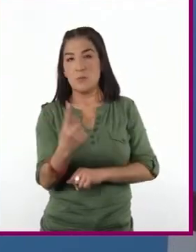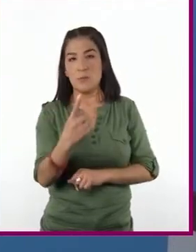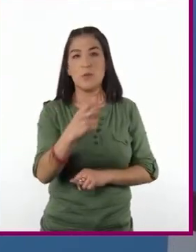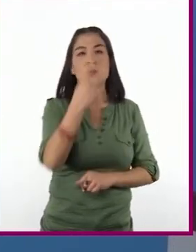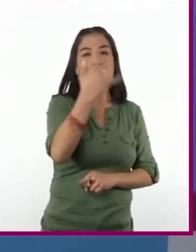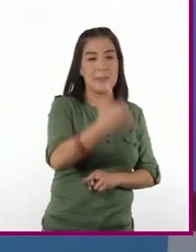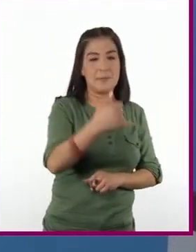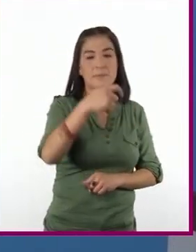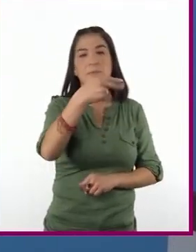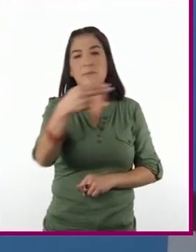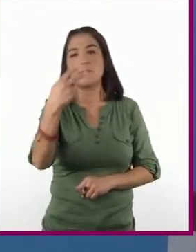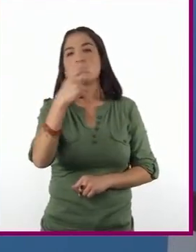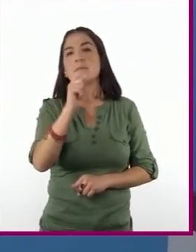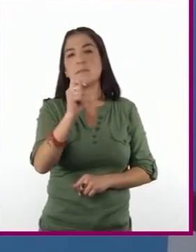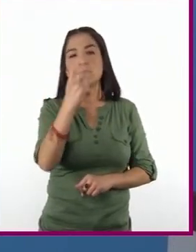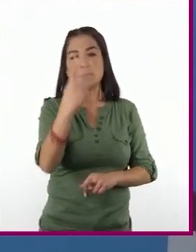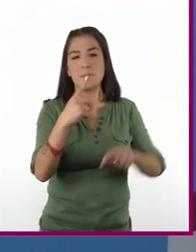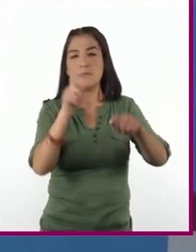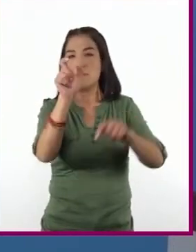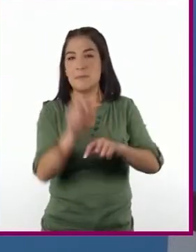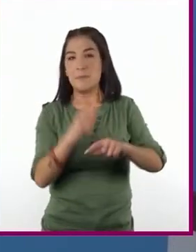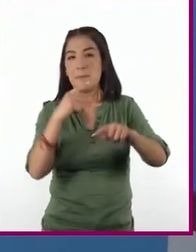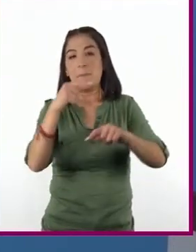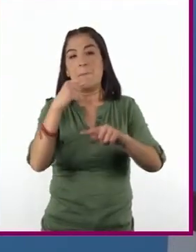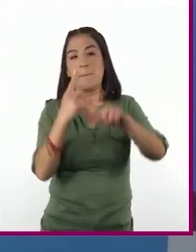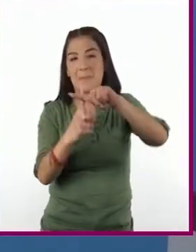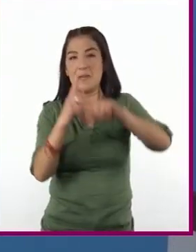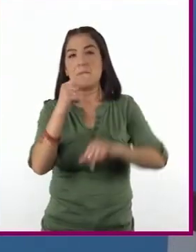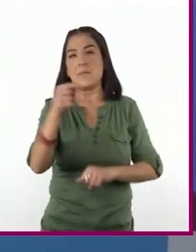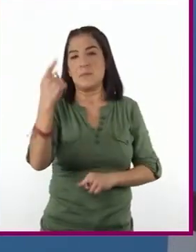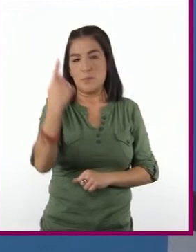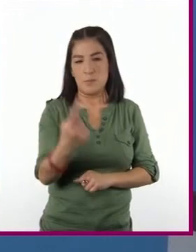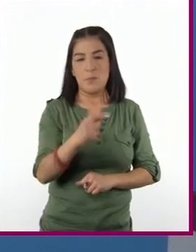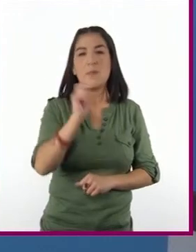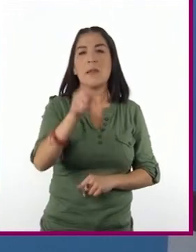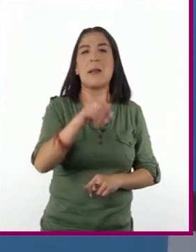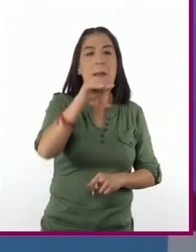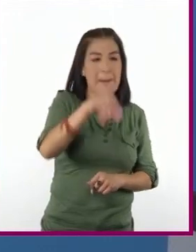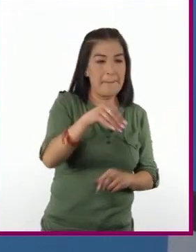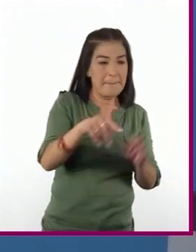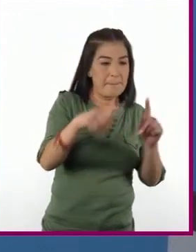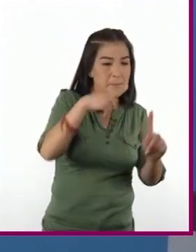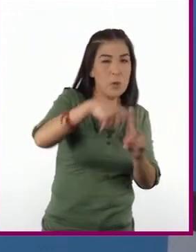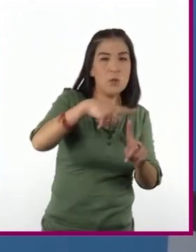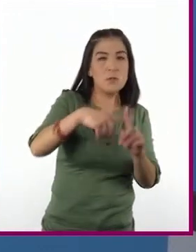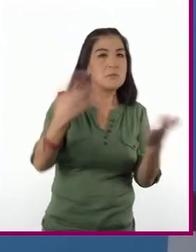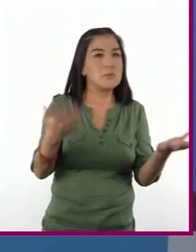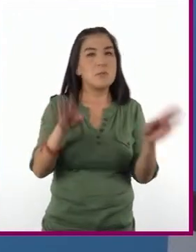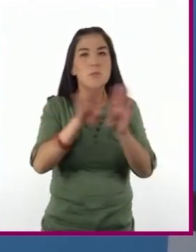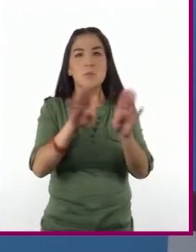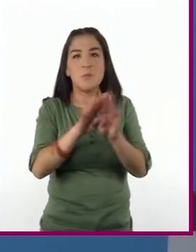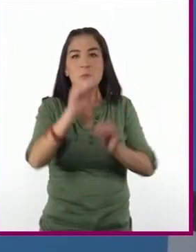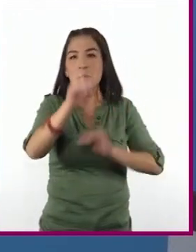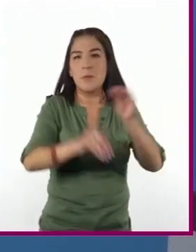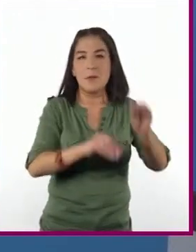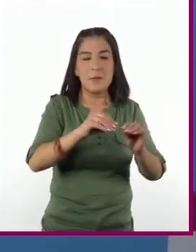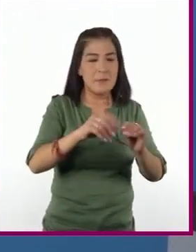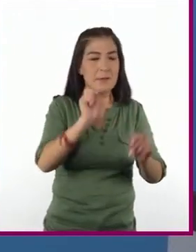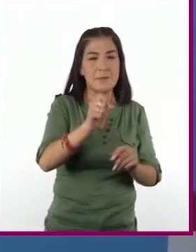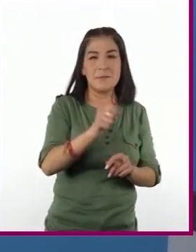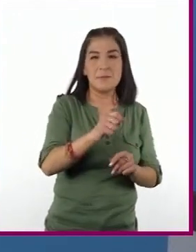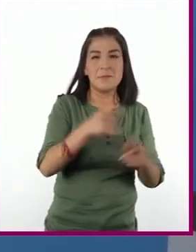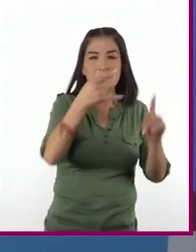a 2x menos 1. ¿Hacia dónde se desplazan las gráficas si m es positiva? ¿Por qué cuadrantes se desplazan